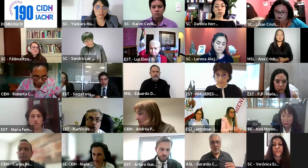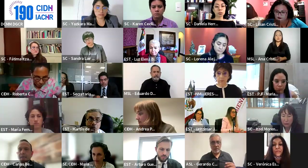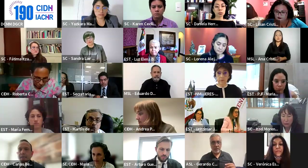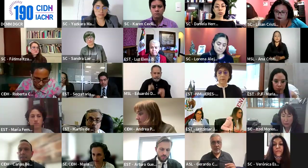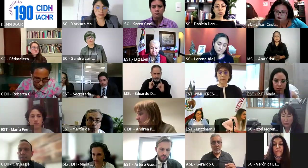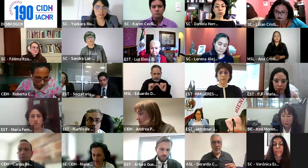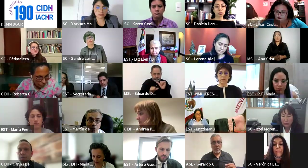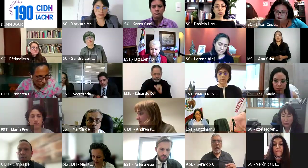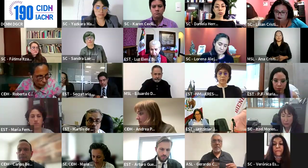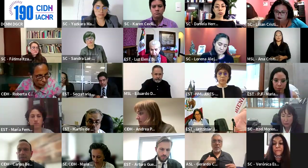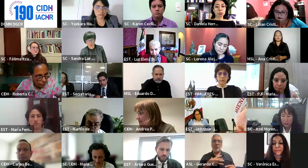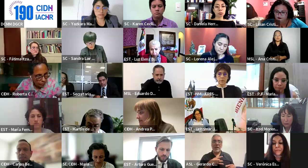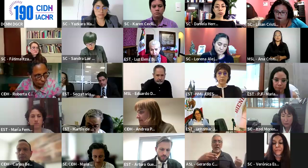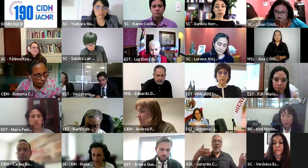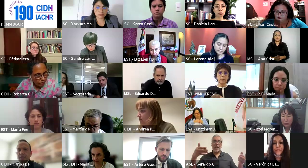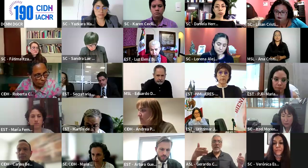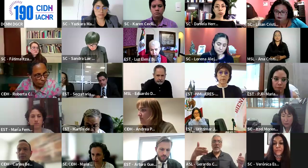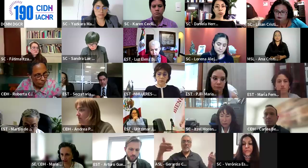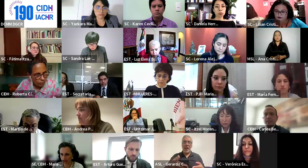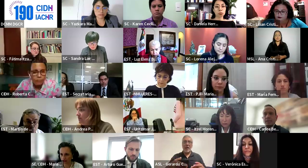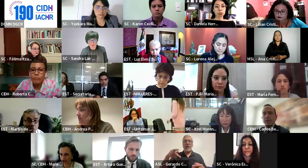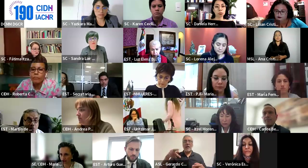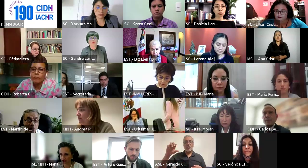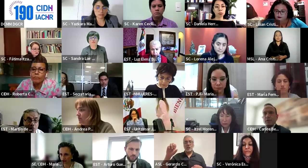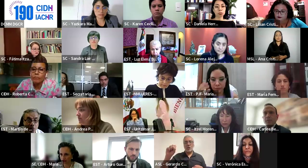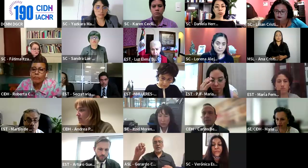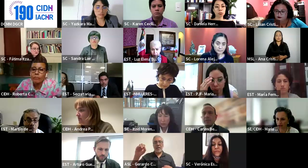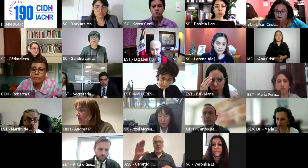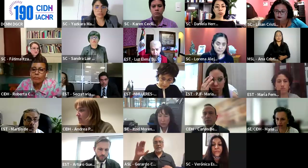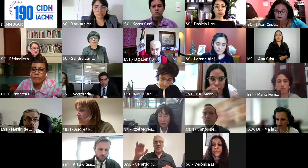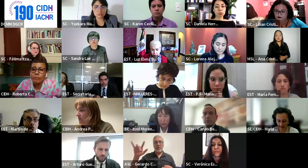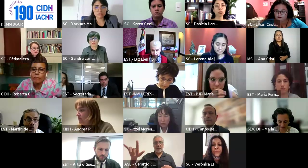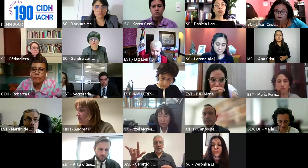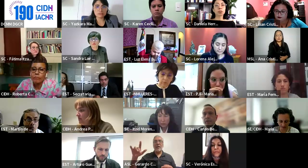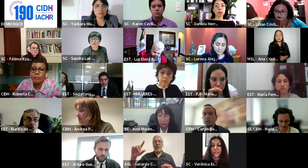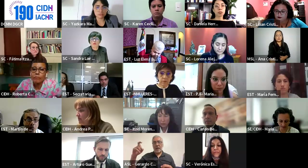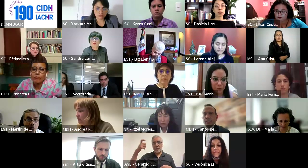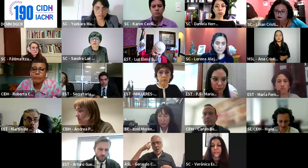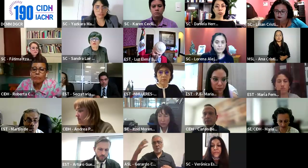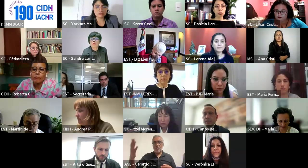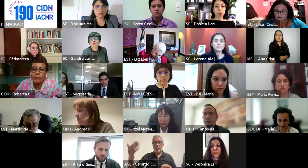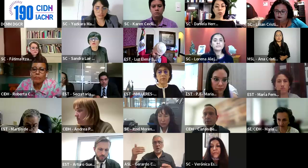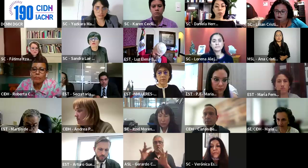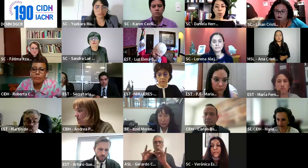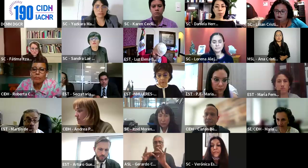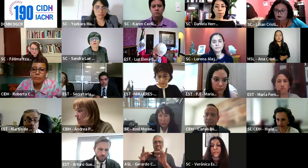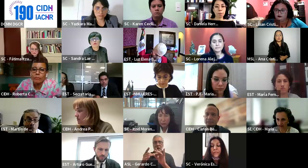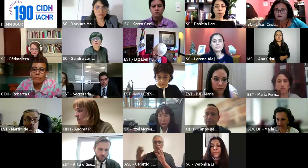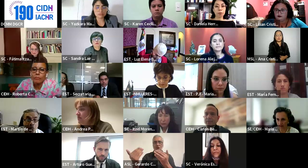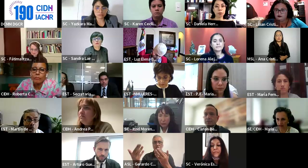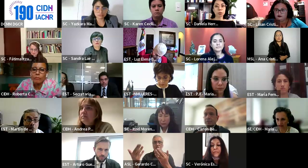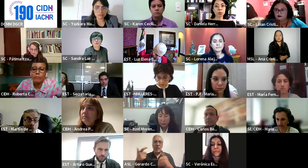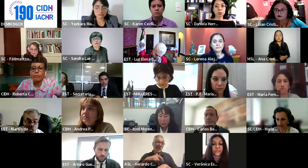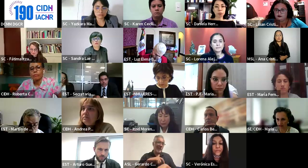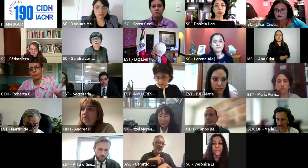invitar tanto a las personas de la sociedad civil como al Estado para enviarnos por escrito sus comentarios. Y de nuevo, muchas gracias